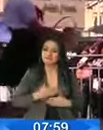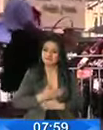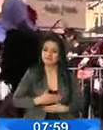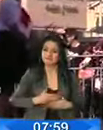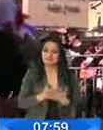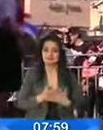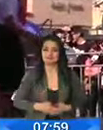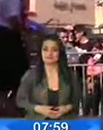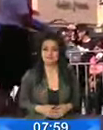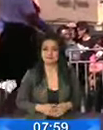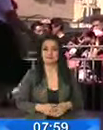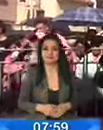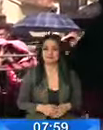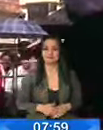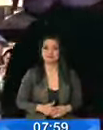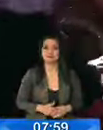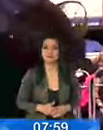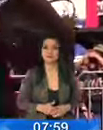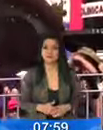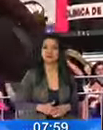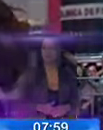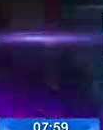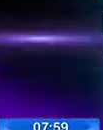de Cuenca, Francisco Ramírez.